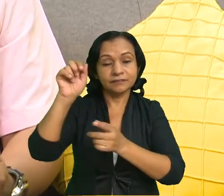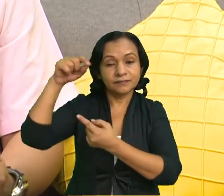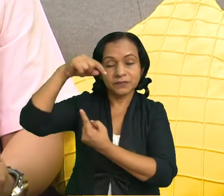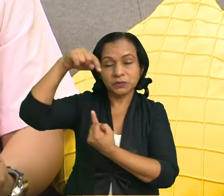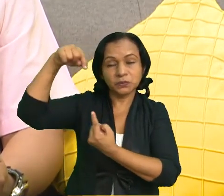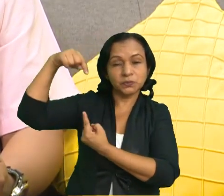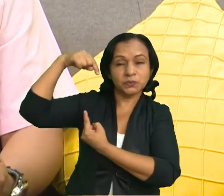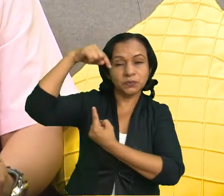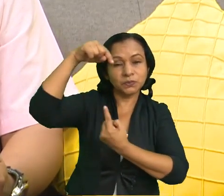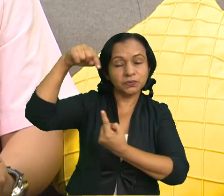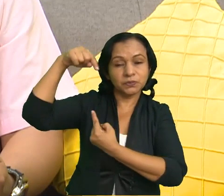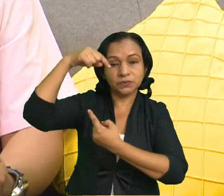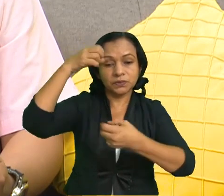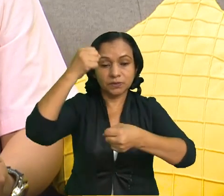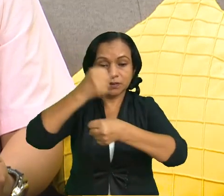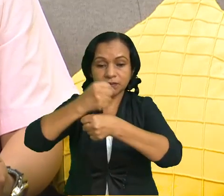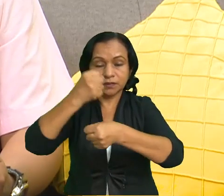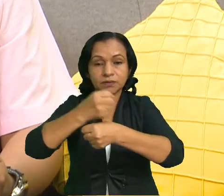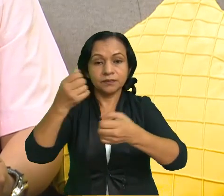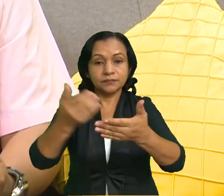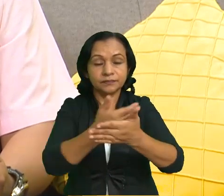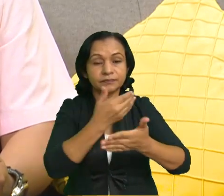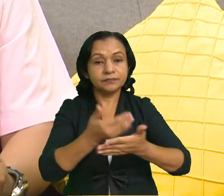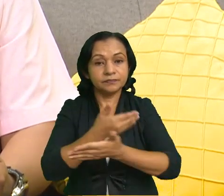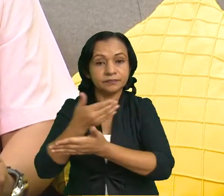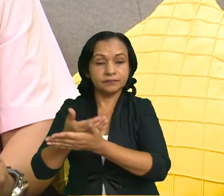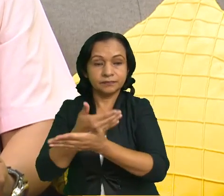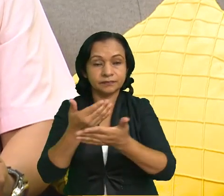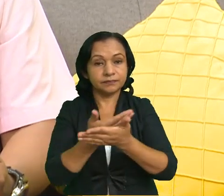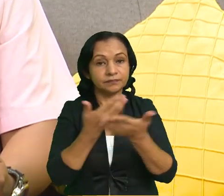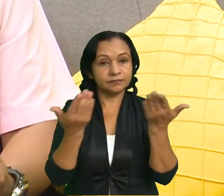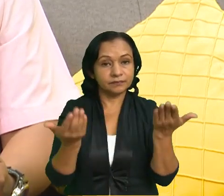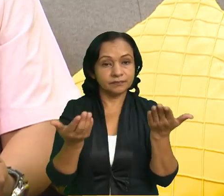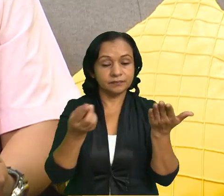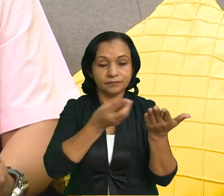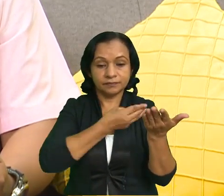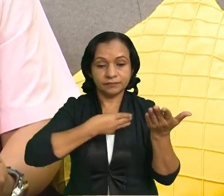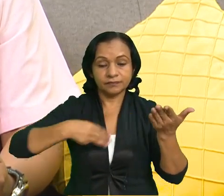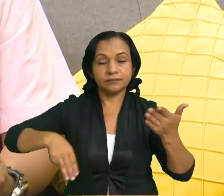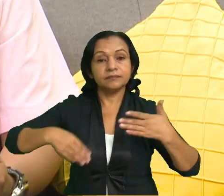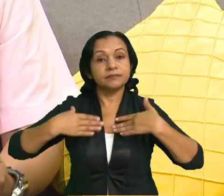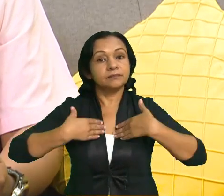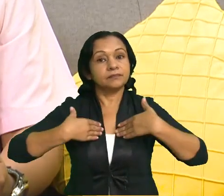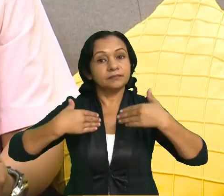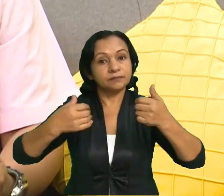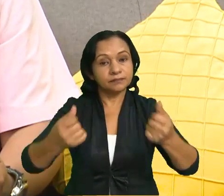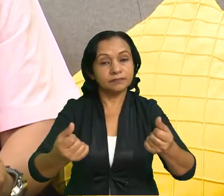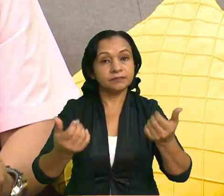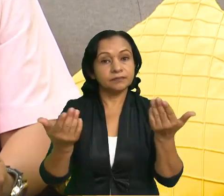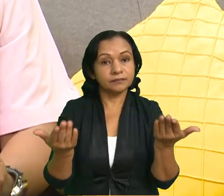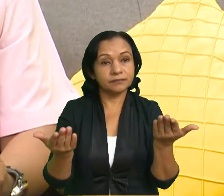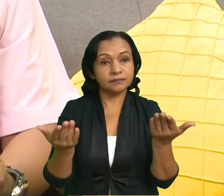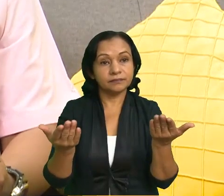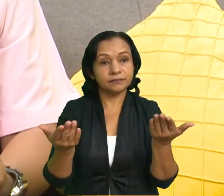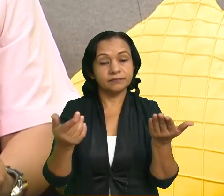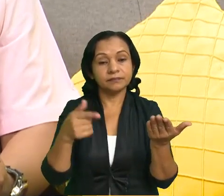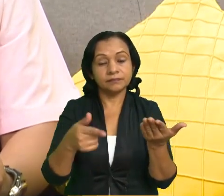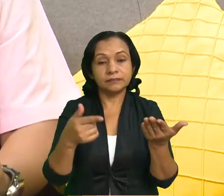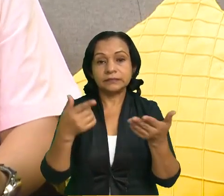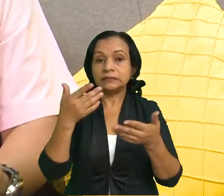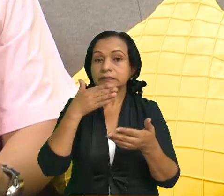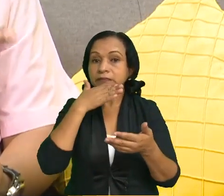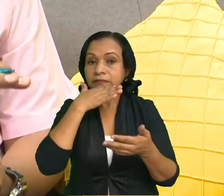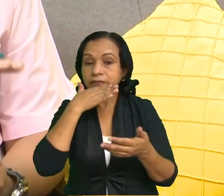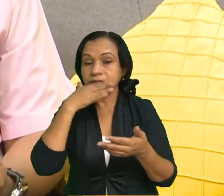embargo hay líneas de trabajo ya establecidas siempre de parte del ministerio de salud de cara a en esta emergencia